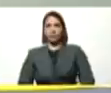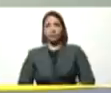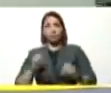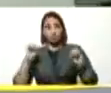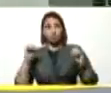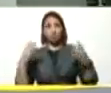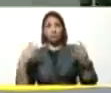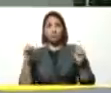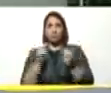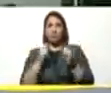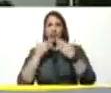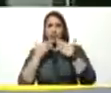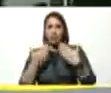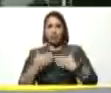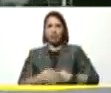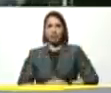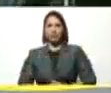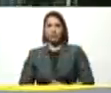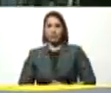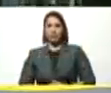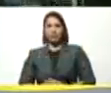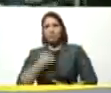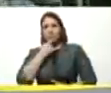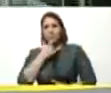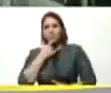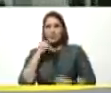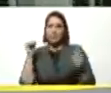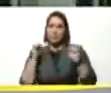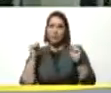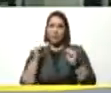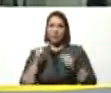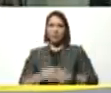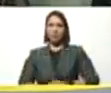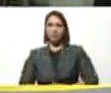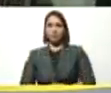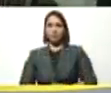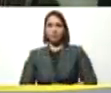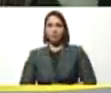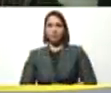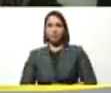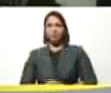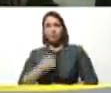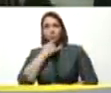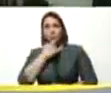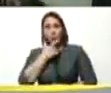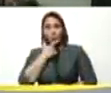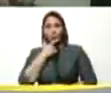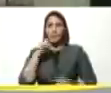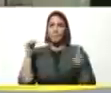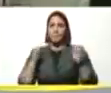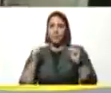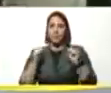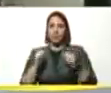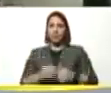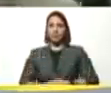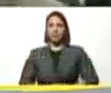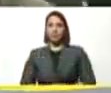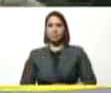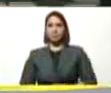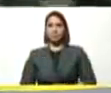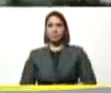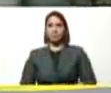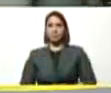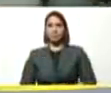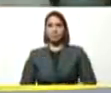Venceremos, Mérida, gracias. La bella Mérida. Muy hermosa Mérida. Toda Mérida. Todos los